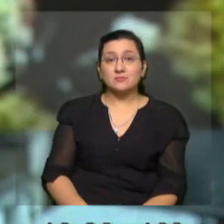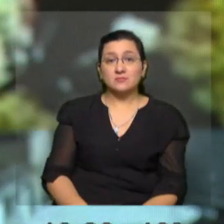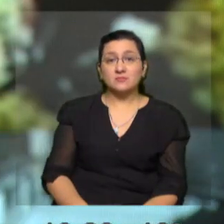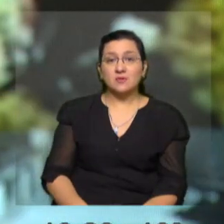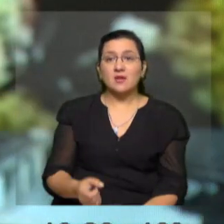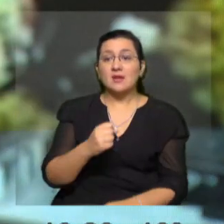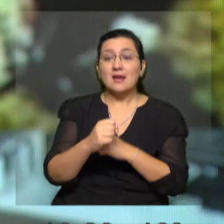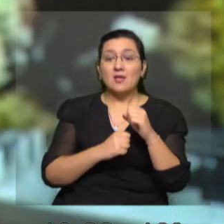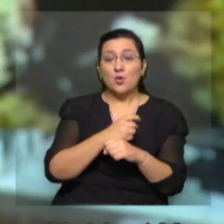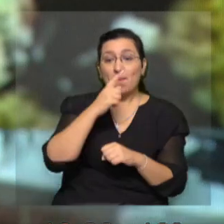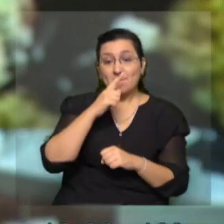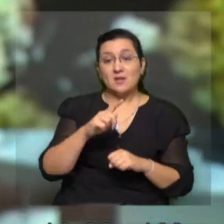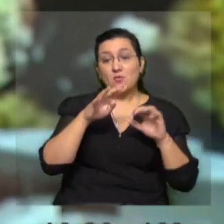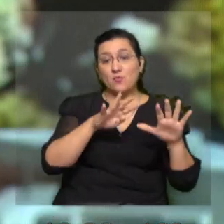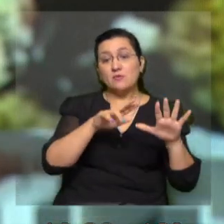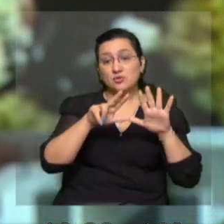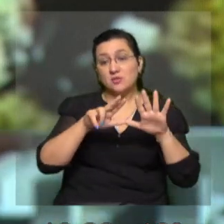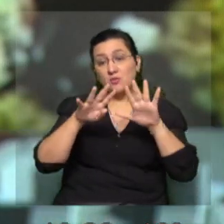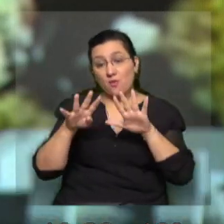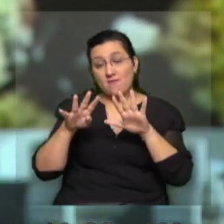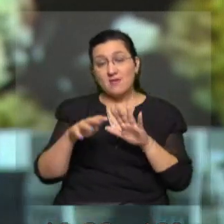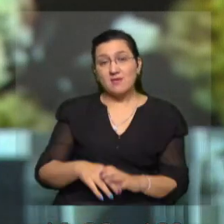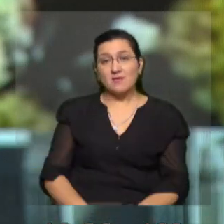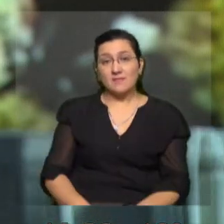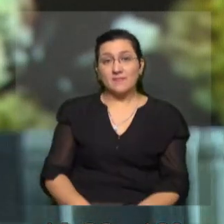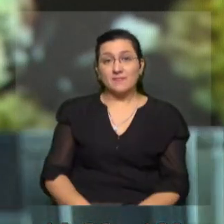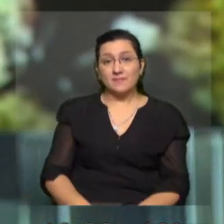El año 89, vuelvo, el año 89,